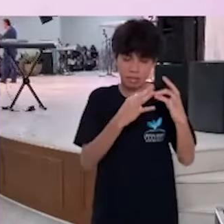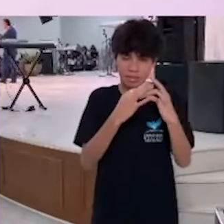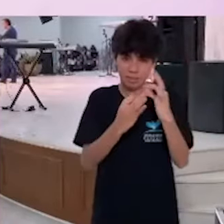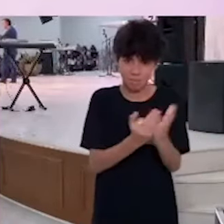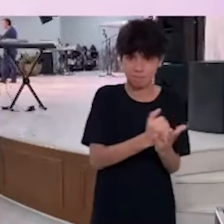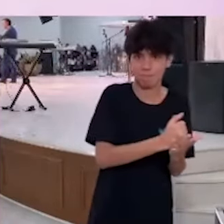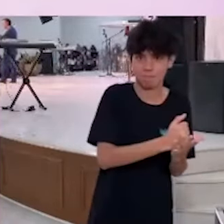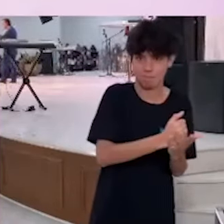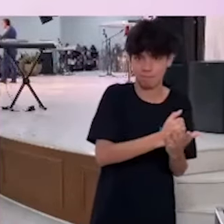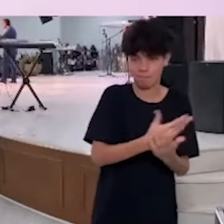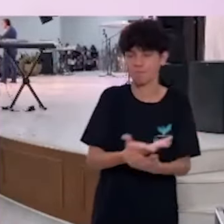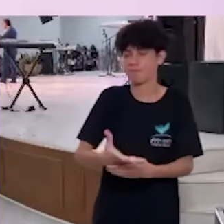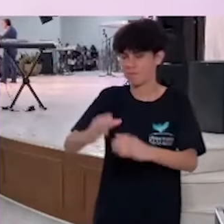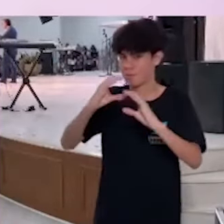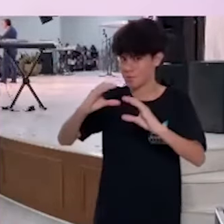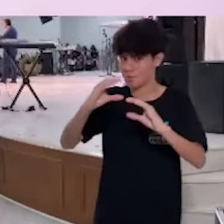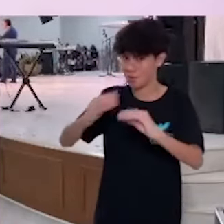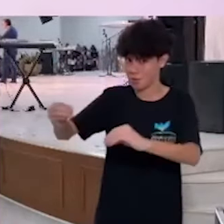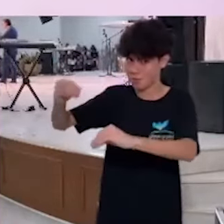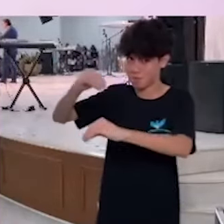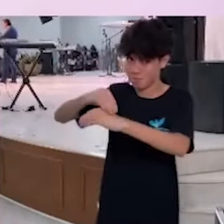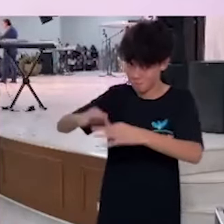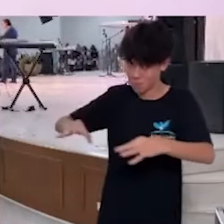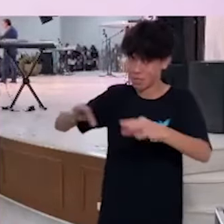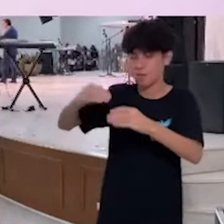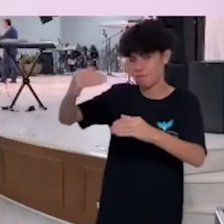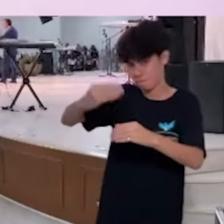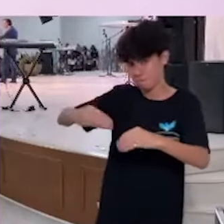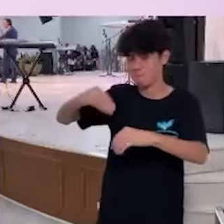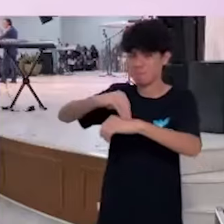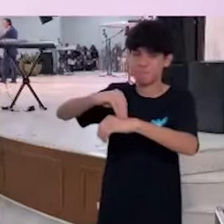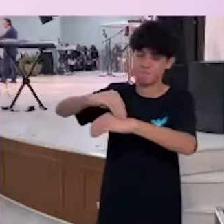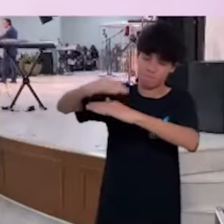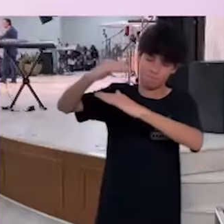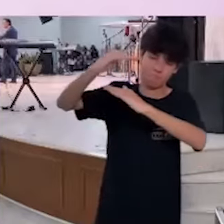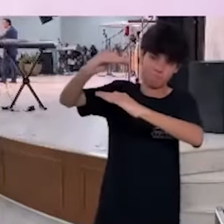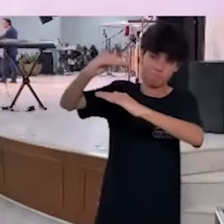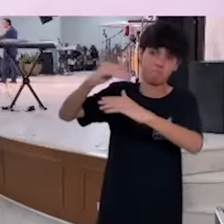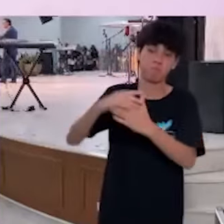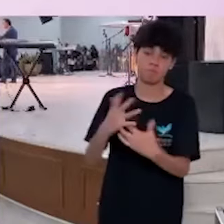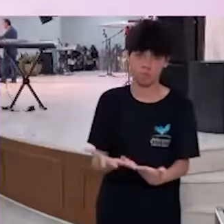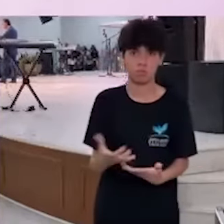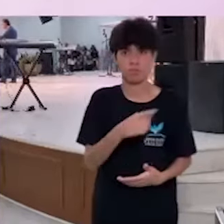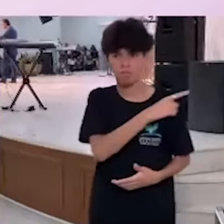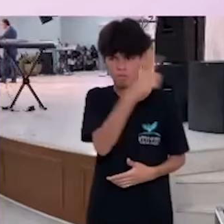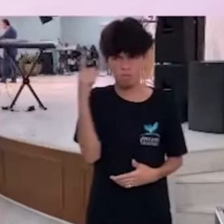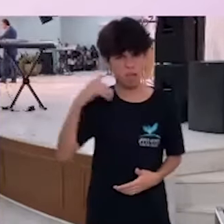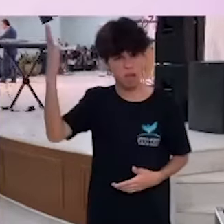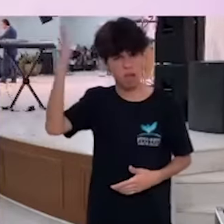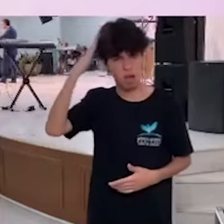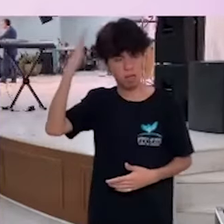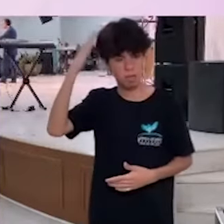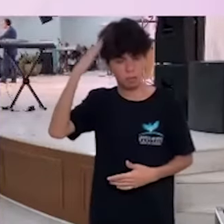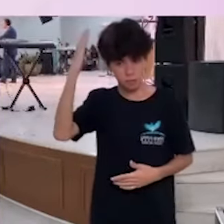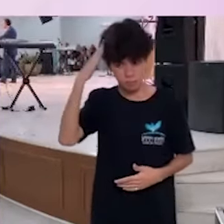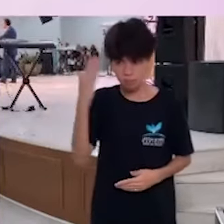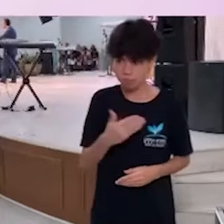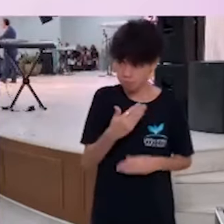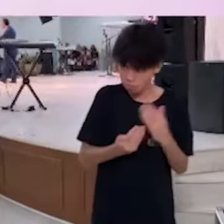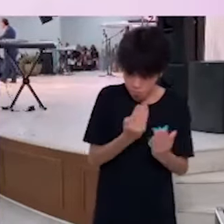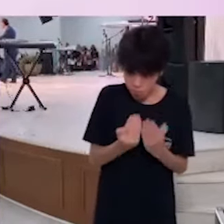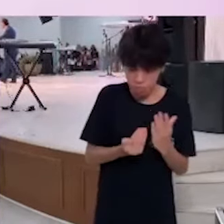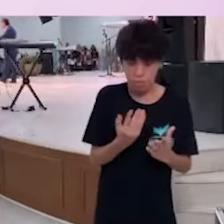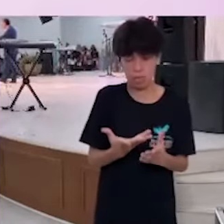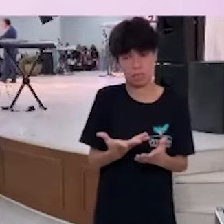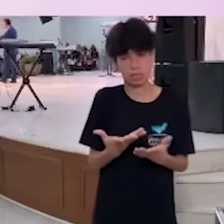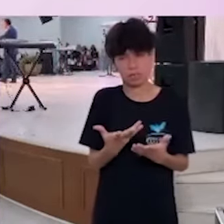poner límites. Hermanos pastores y hermanos servidores, nuestro trabajo, escuchen esto, debe ser 100%